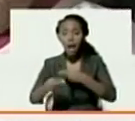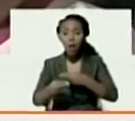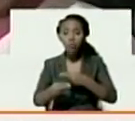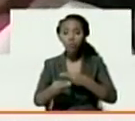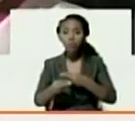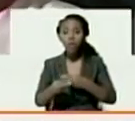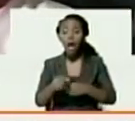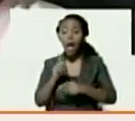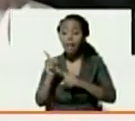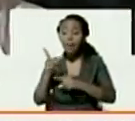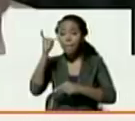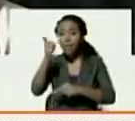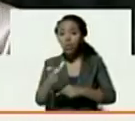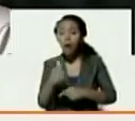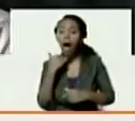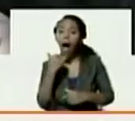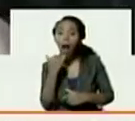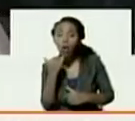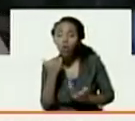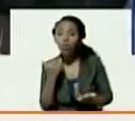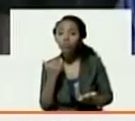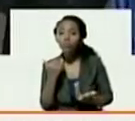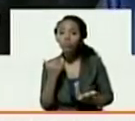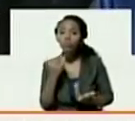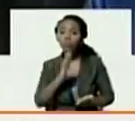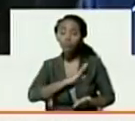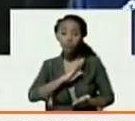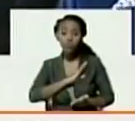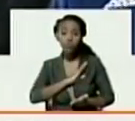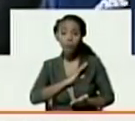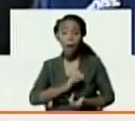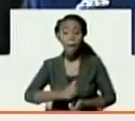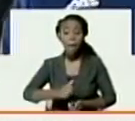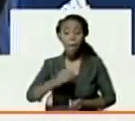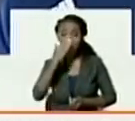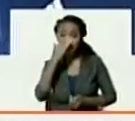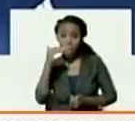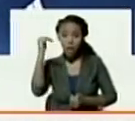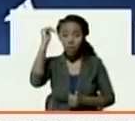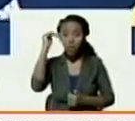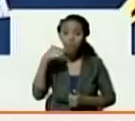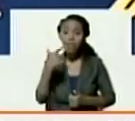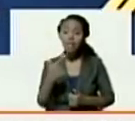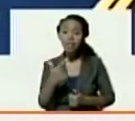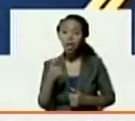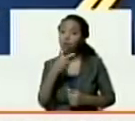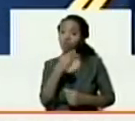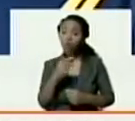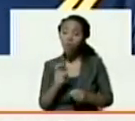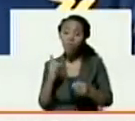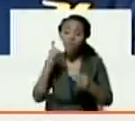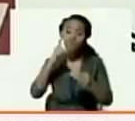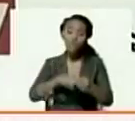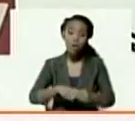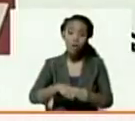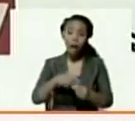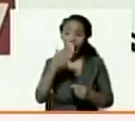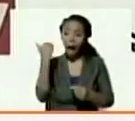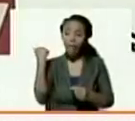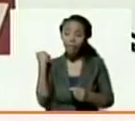por alguna razón, teniendo más de esa edad, no se inscribieron en las anteriores